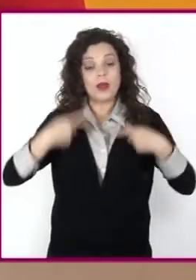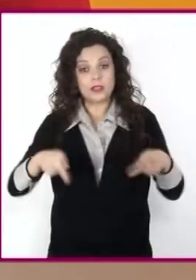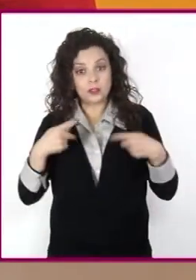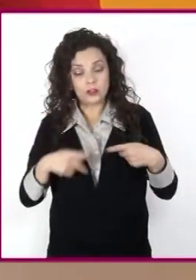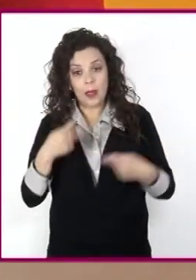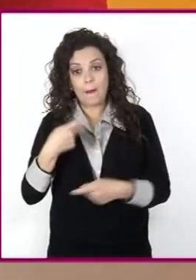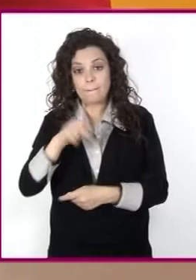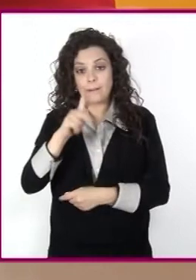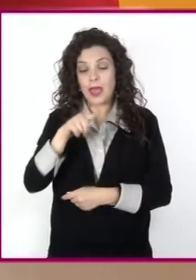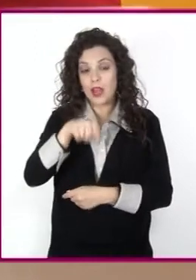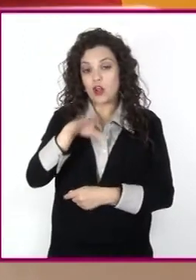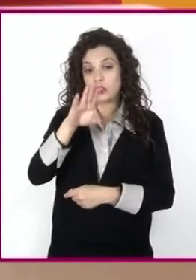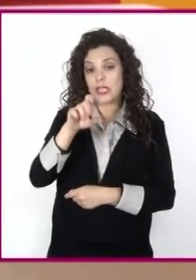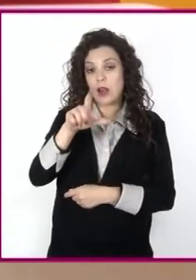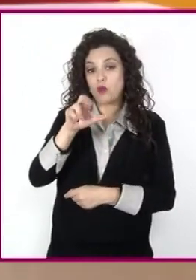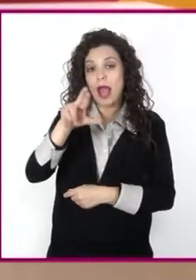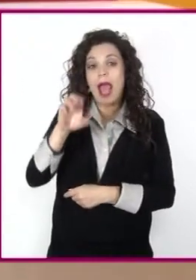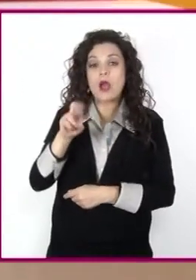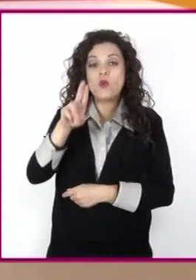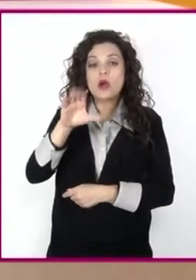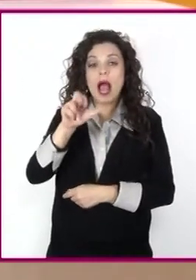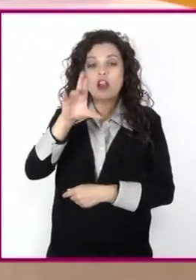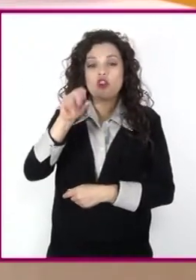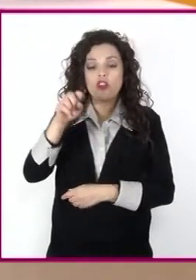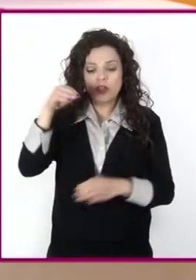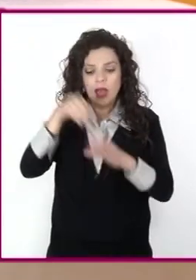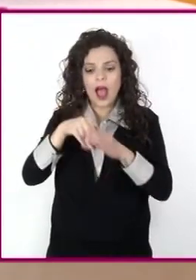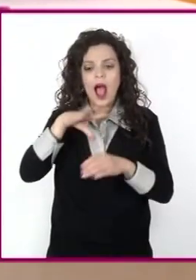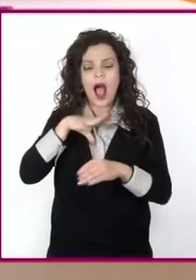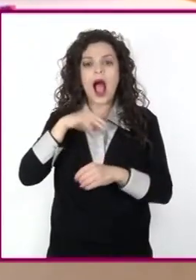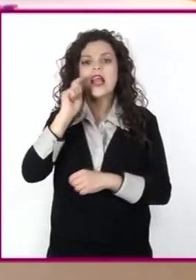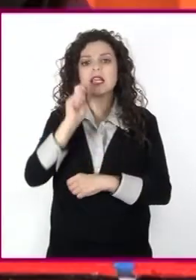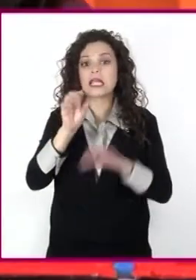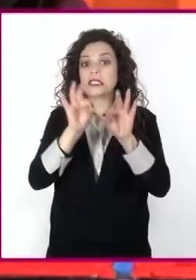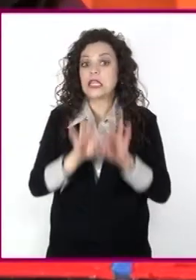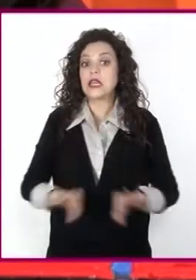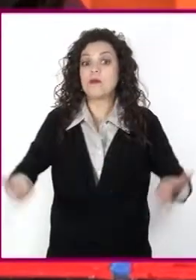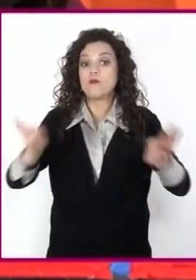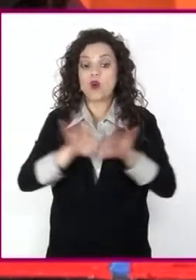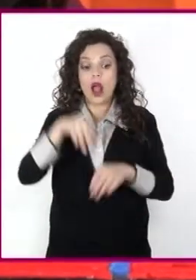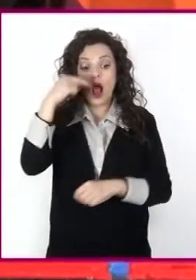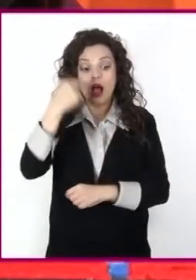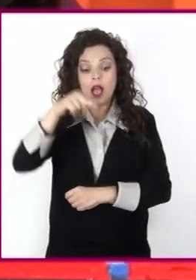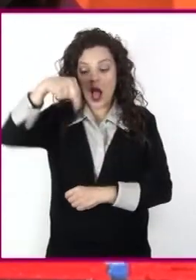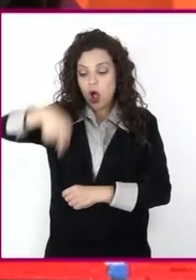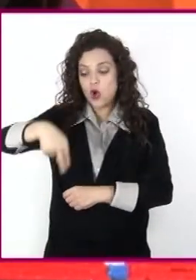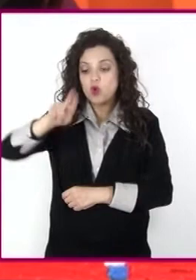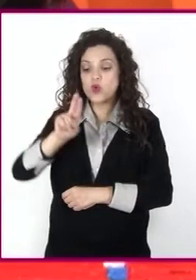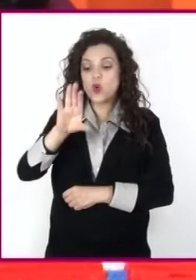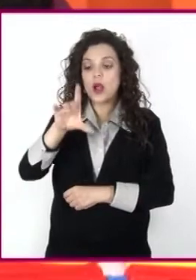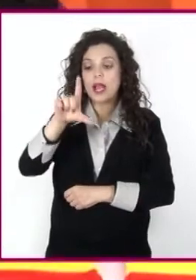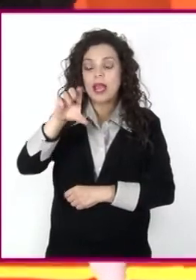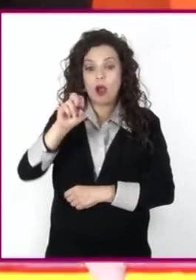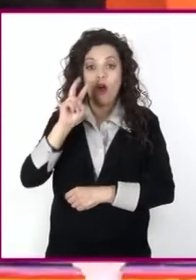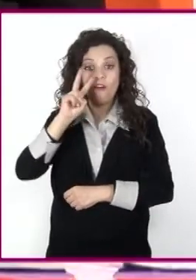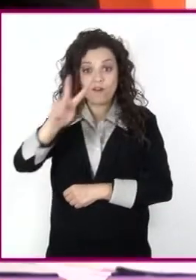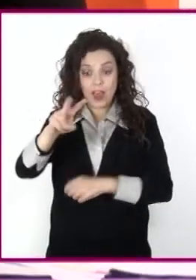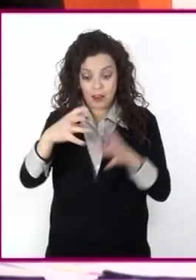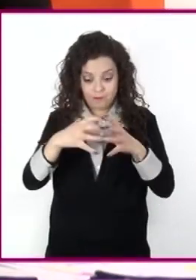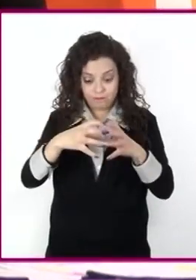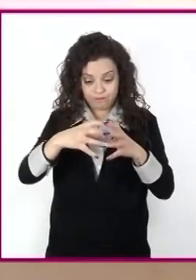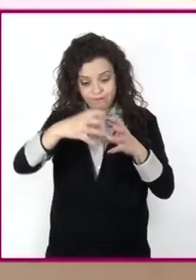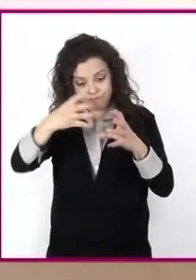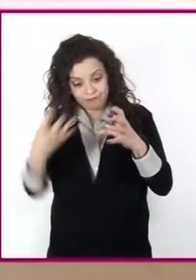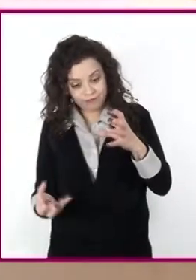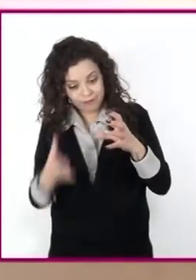encuentra un organelo muy importante llamado núcleo. Aquí lo vemos en nuestro modelo, en